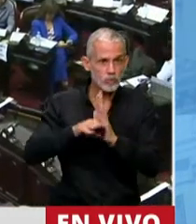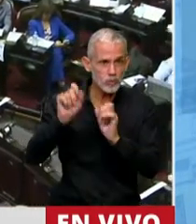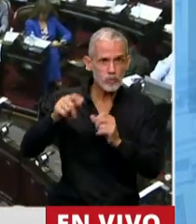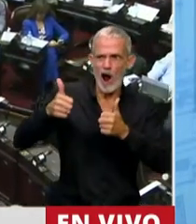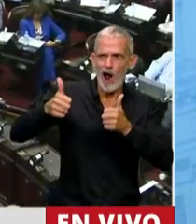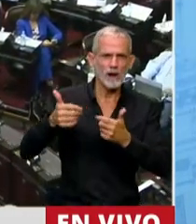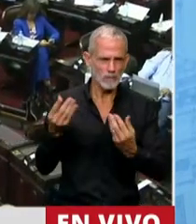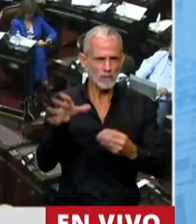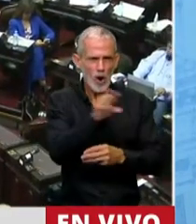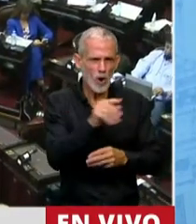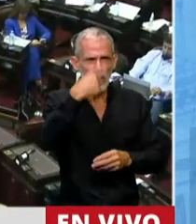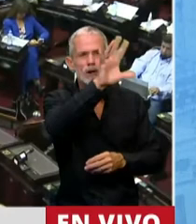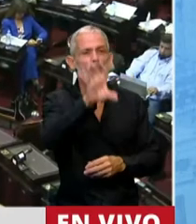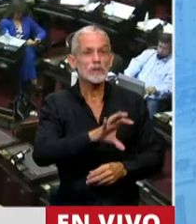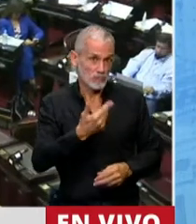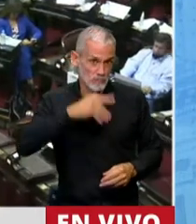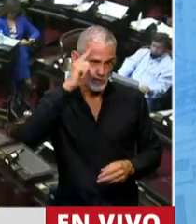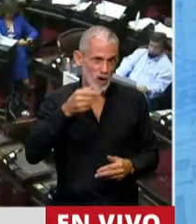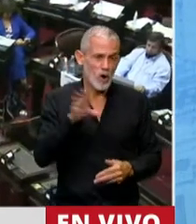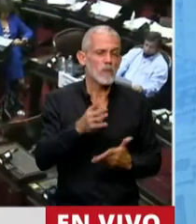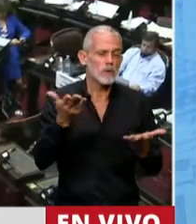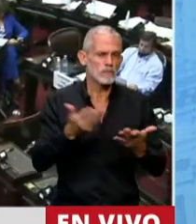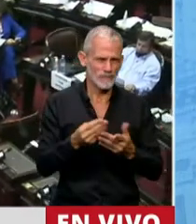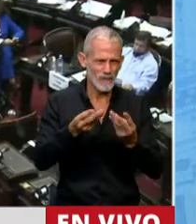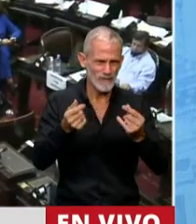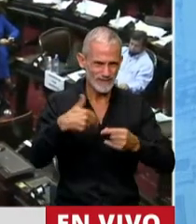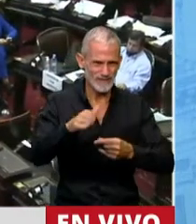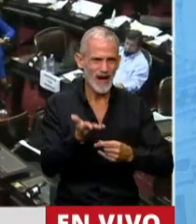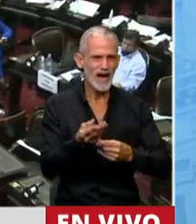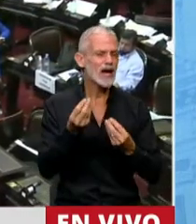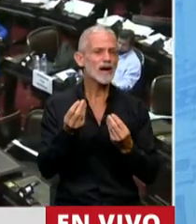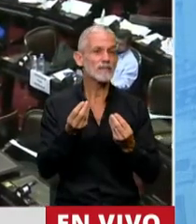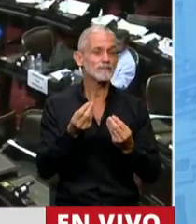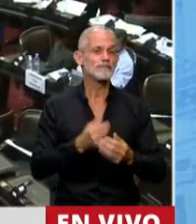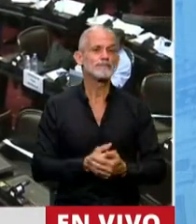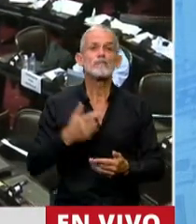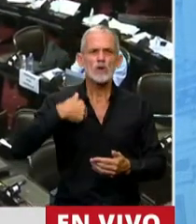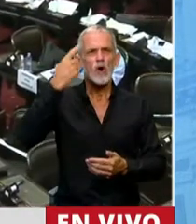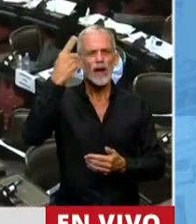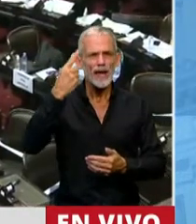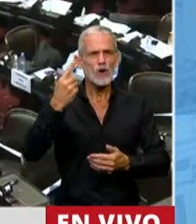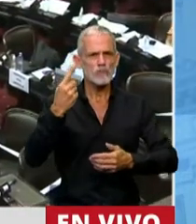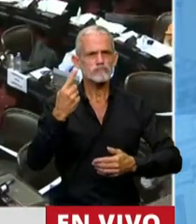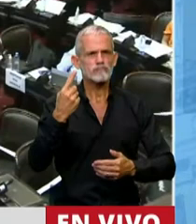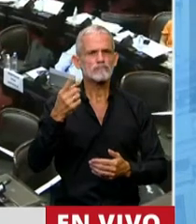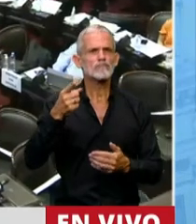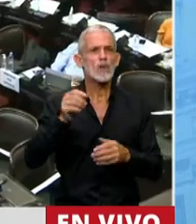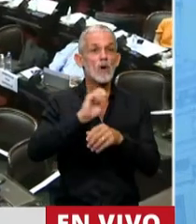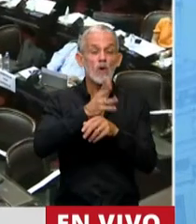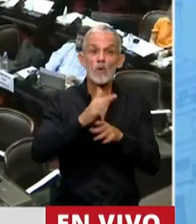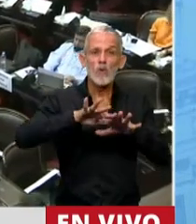impuesta por el gobierno de formosa para cerrar señora presidente creo que afirmo que la